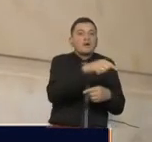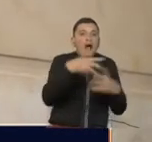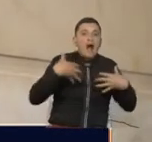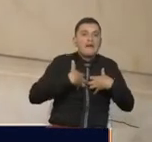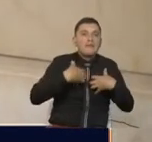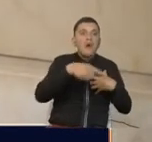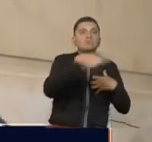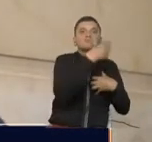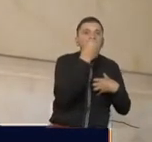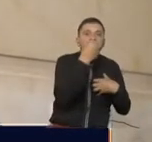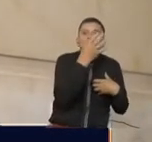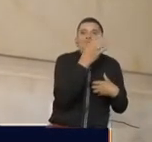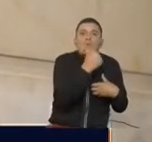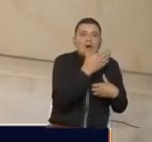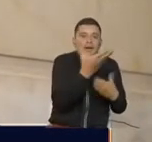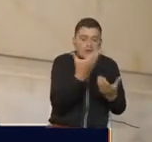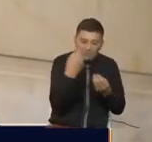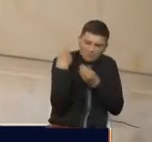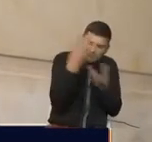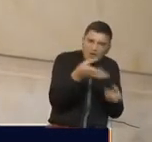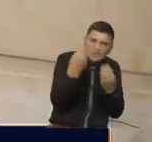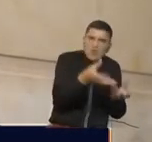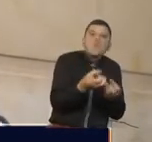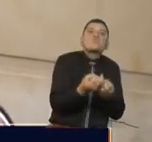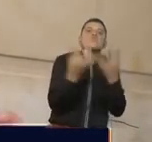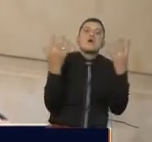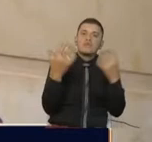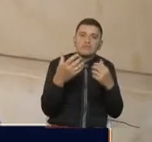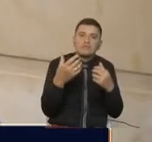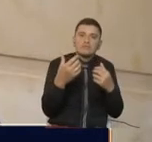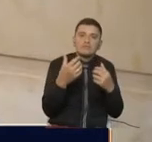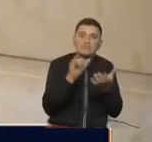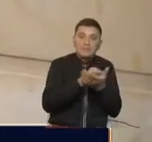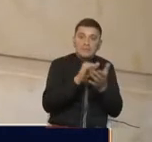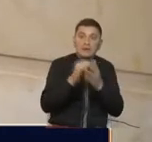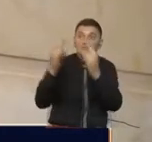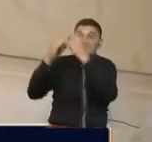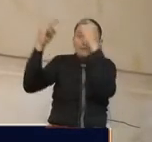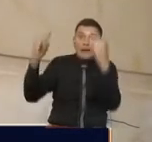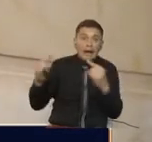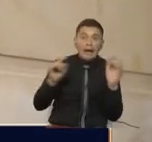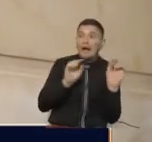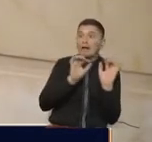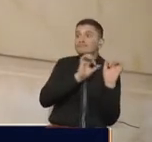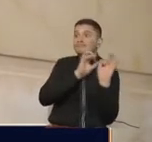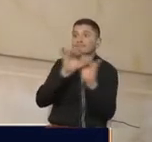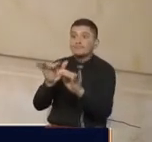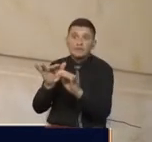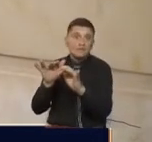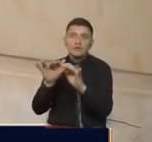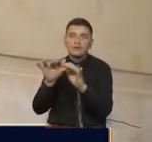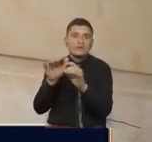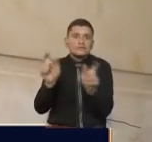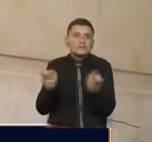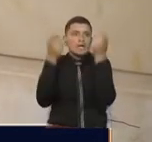animales que no tienen que comer? ¿Cómo va a ser el tema de los albergues temporales? ¿Cuándo llegan? ¿Cuándo los instalamos?